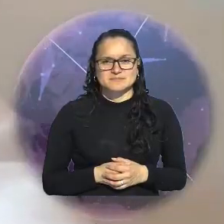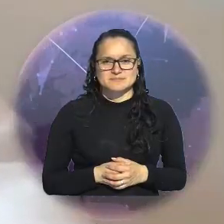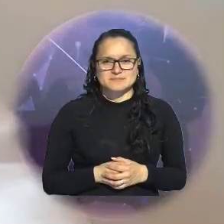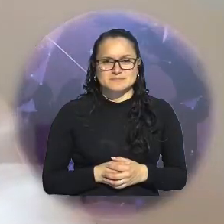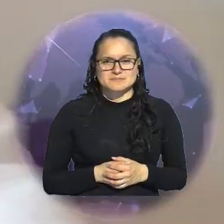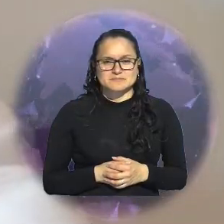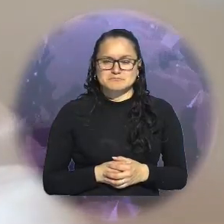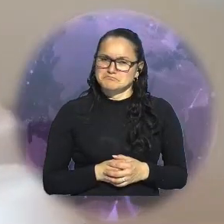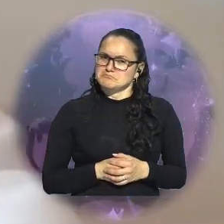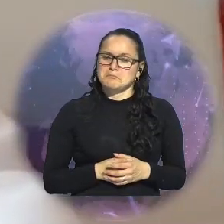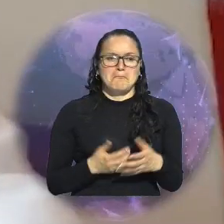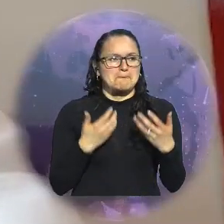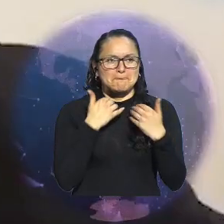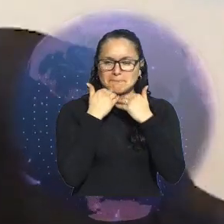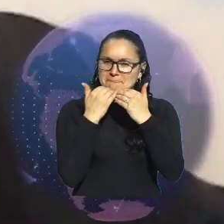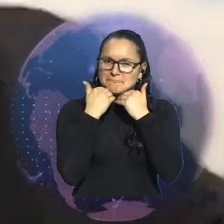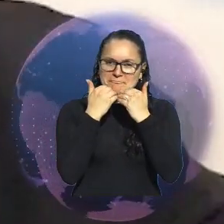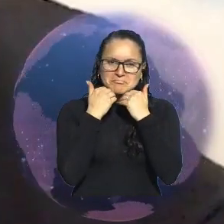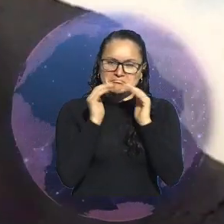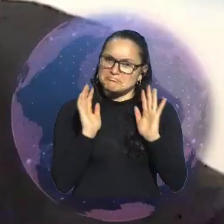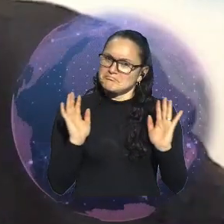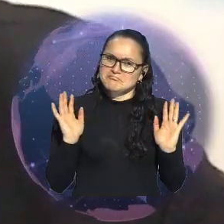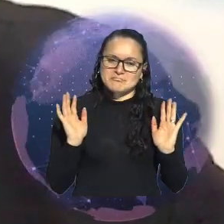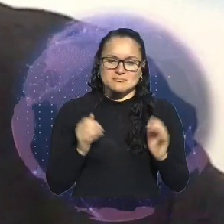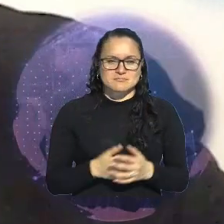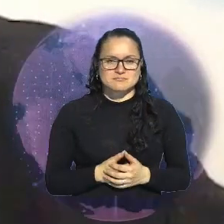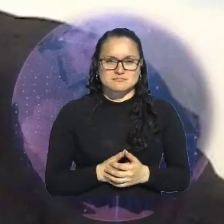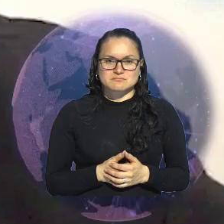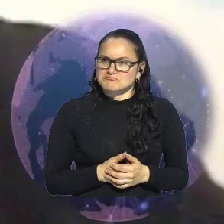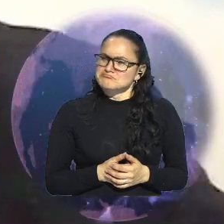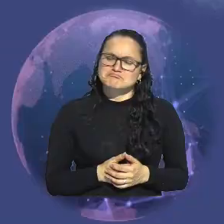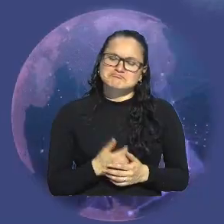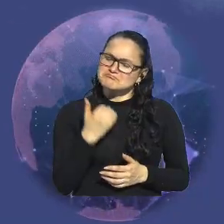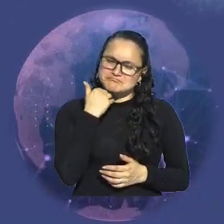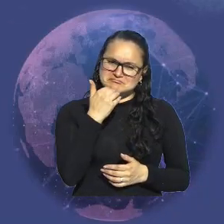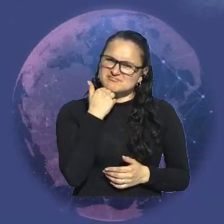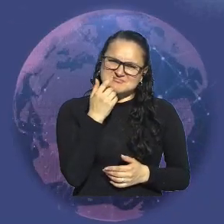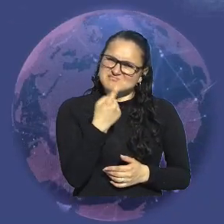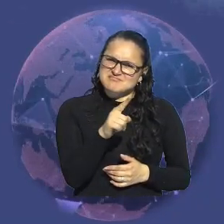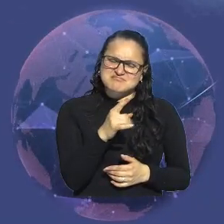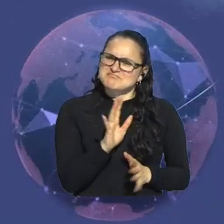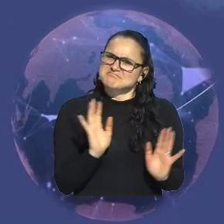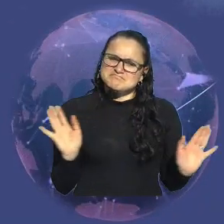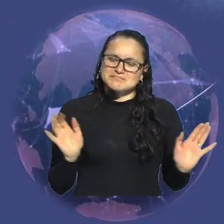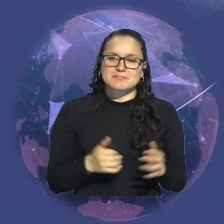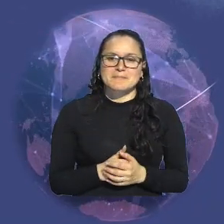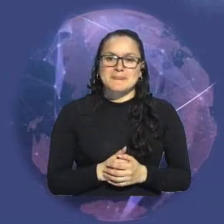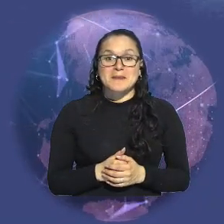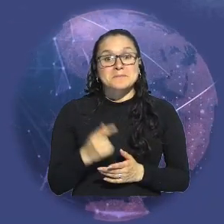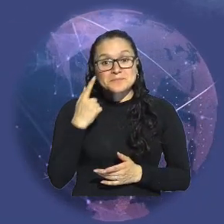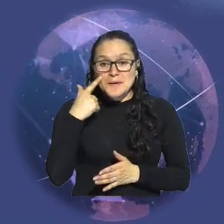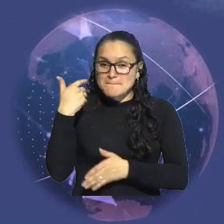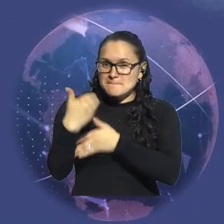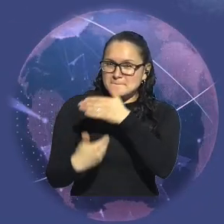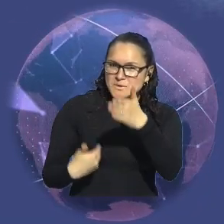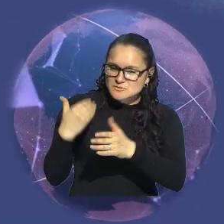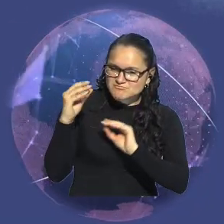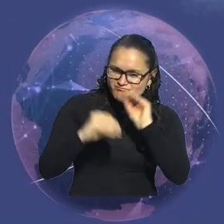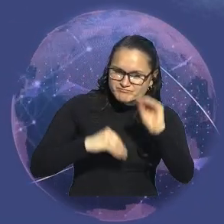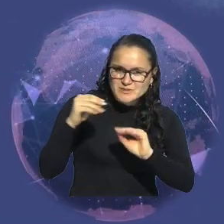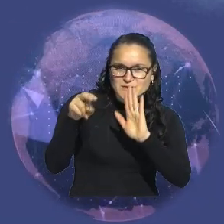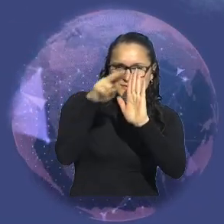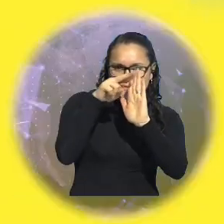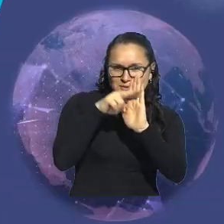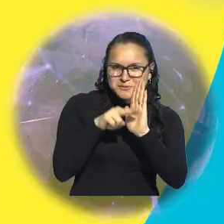no sé no lo sé no lo sé ni idea el proceso para el diseño en la normatividad